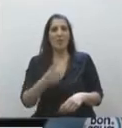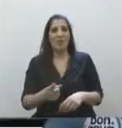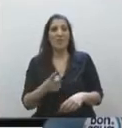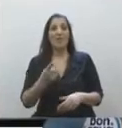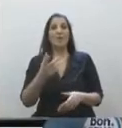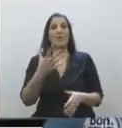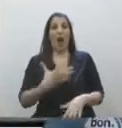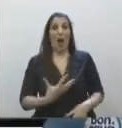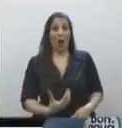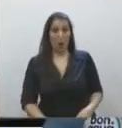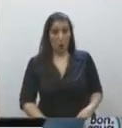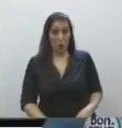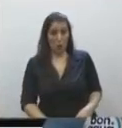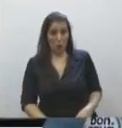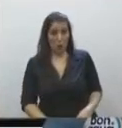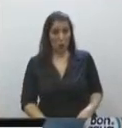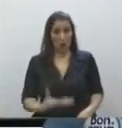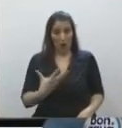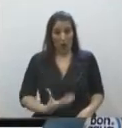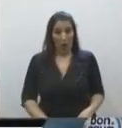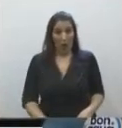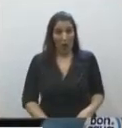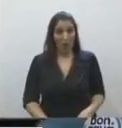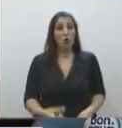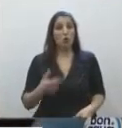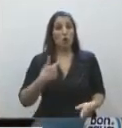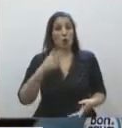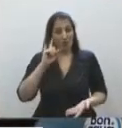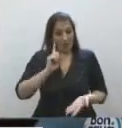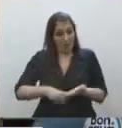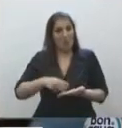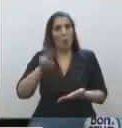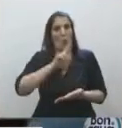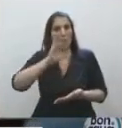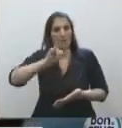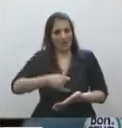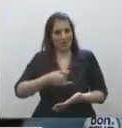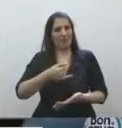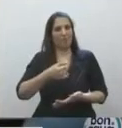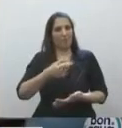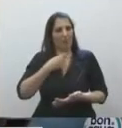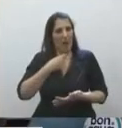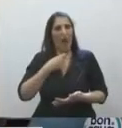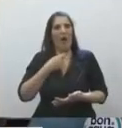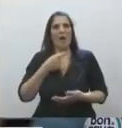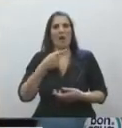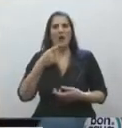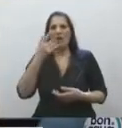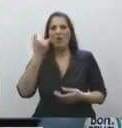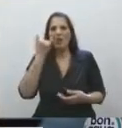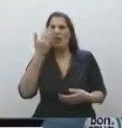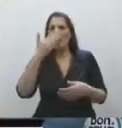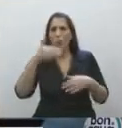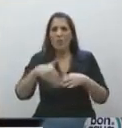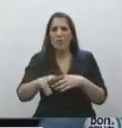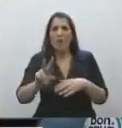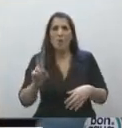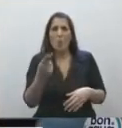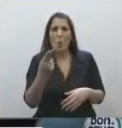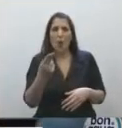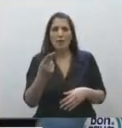políticas públicas serias que tiendan a contener esto. Es decir, por ejemplo, en nuestro país existe